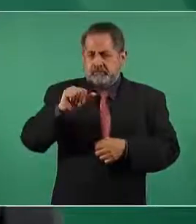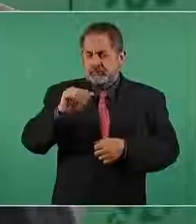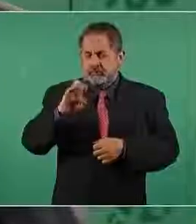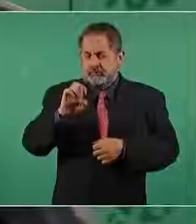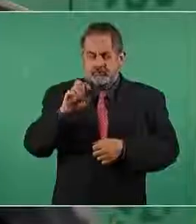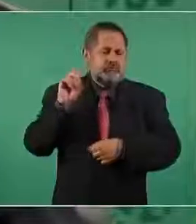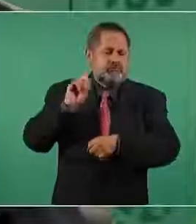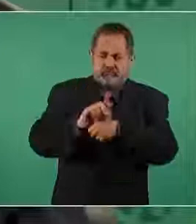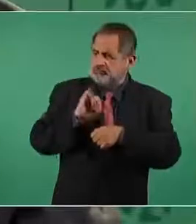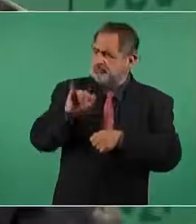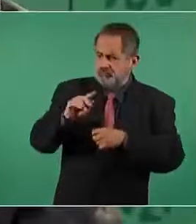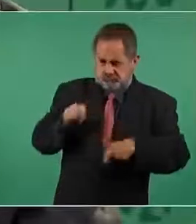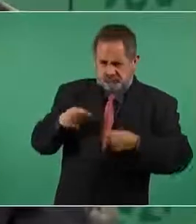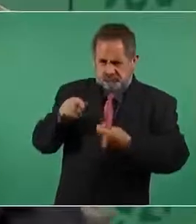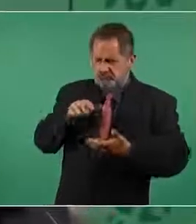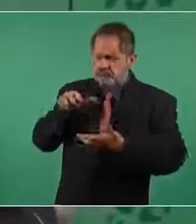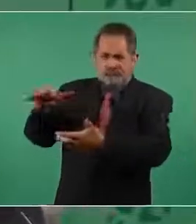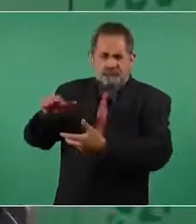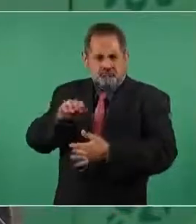artículos